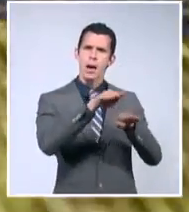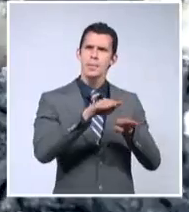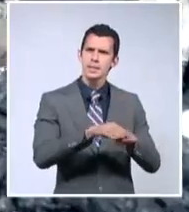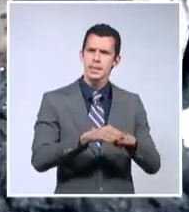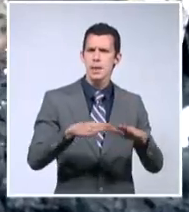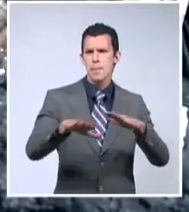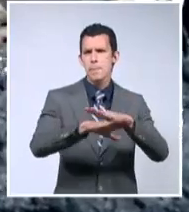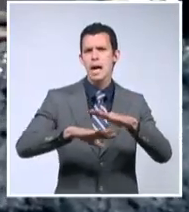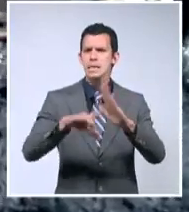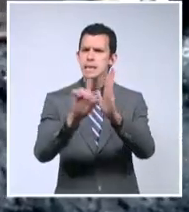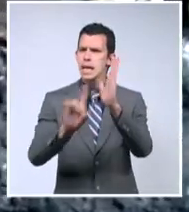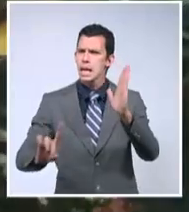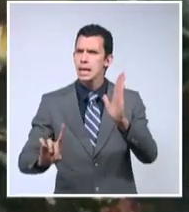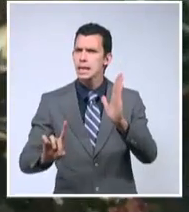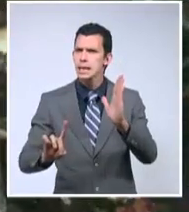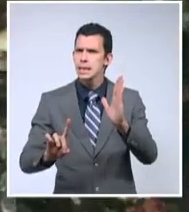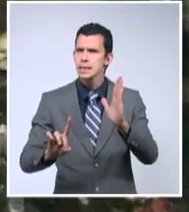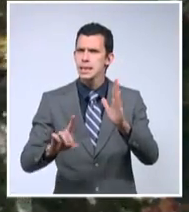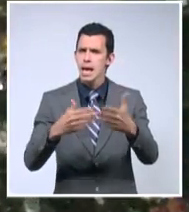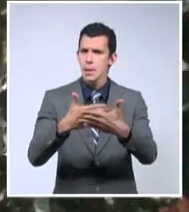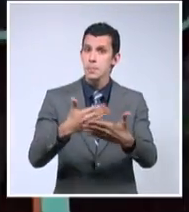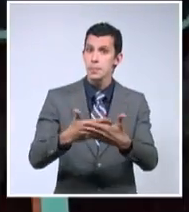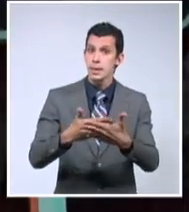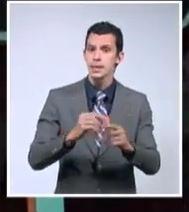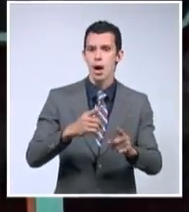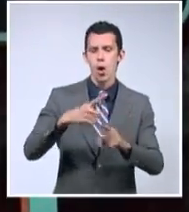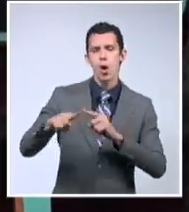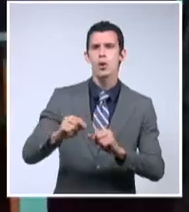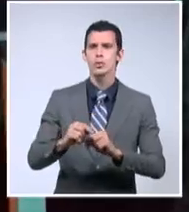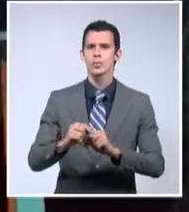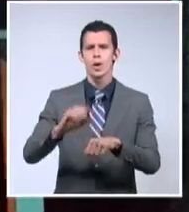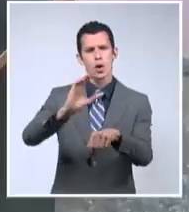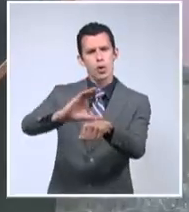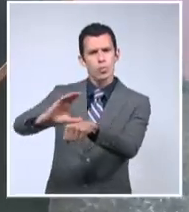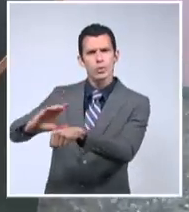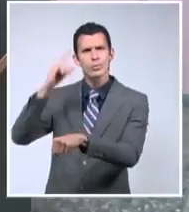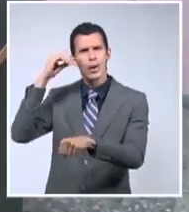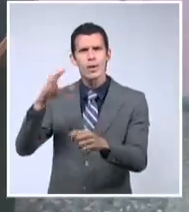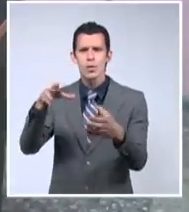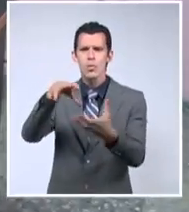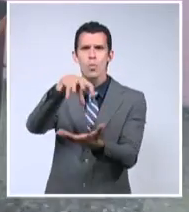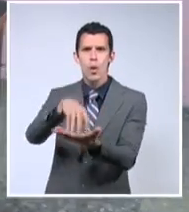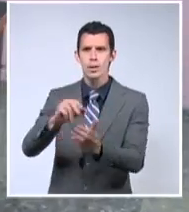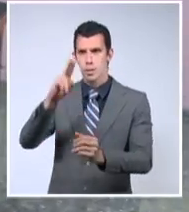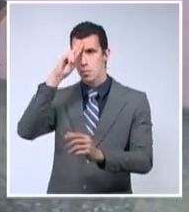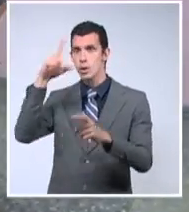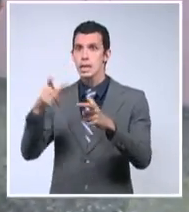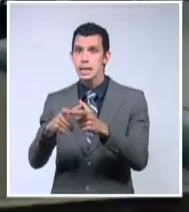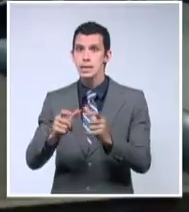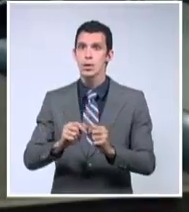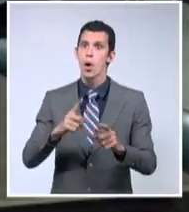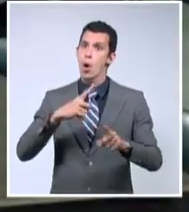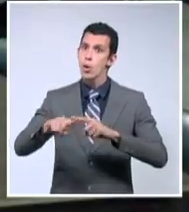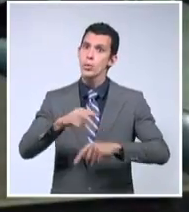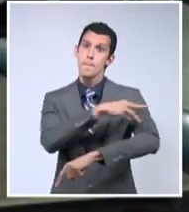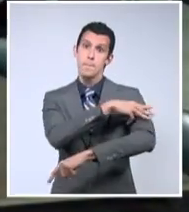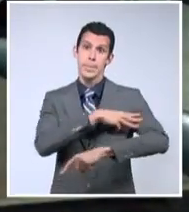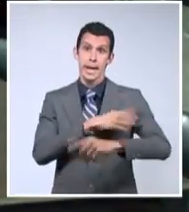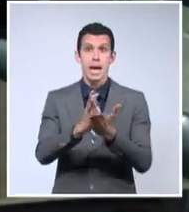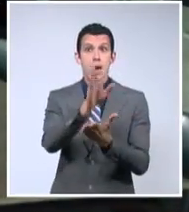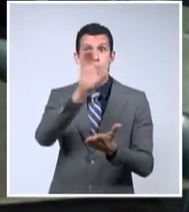Básica Eléctrica, un joven club de computación, la consulta médica de un policlínico y un aula de preuniversitario en